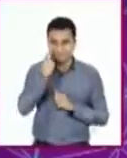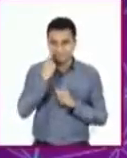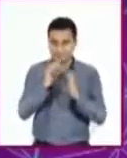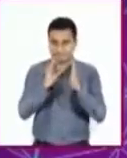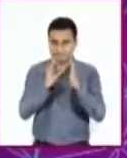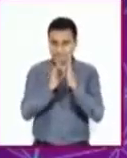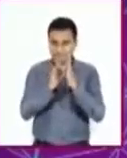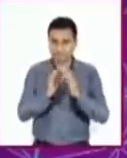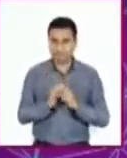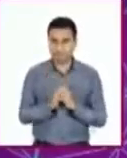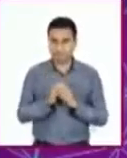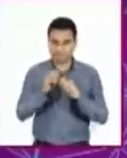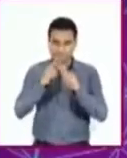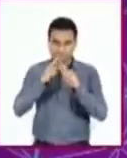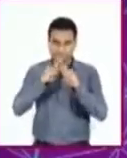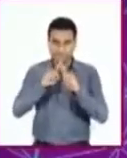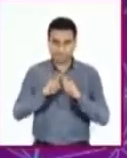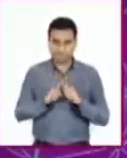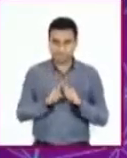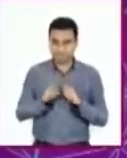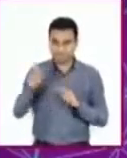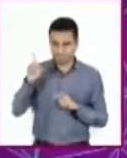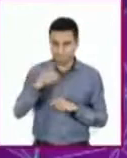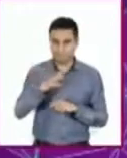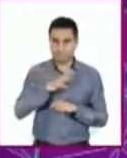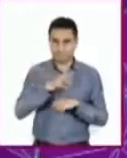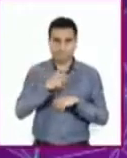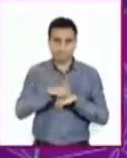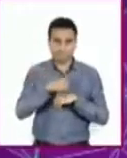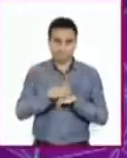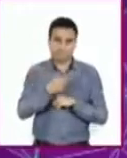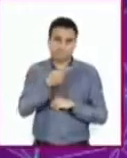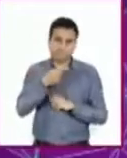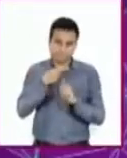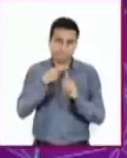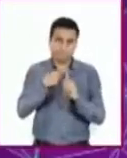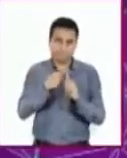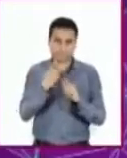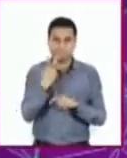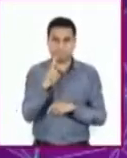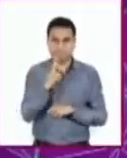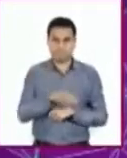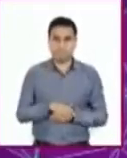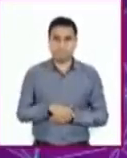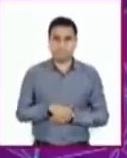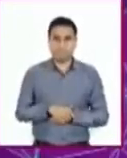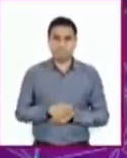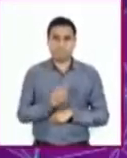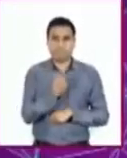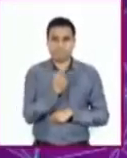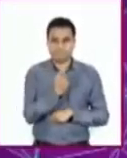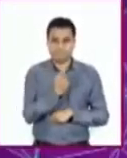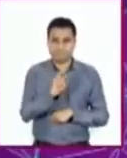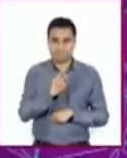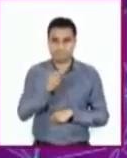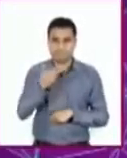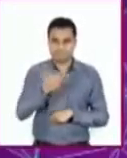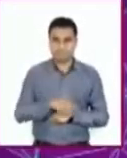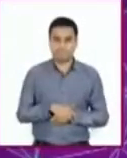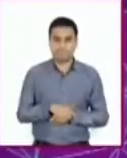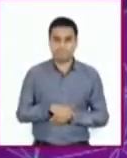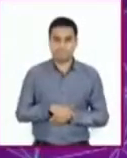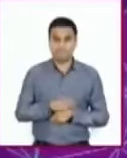puntuaciones, mismas que se representan con números negativos y positivos. 1 entero 8